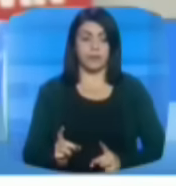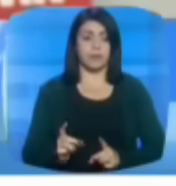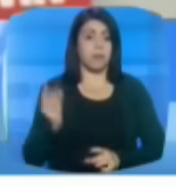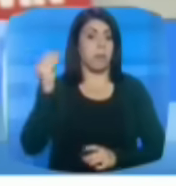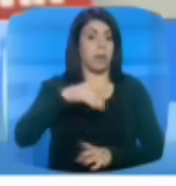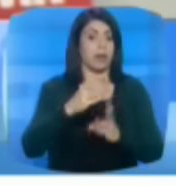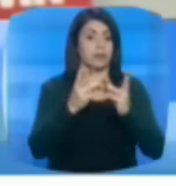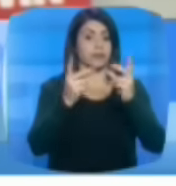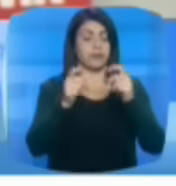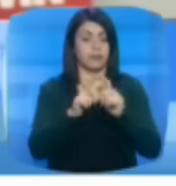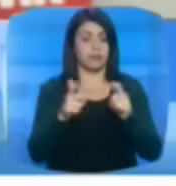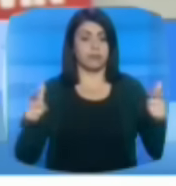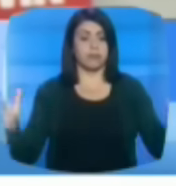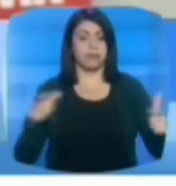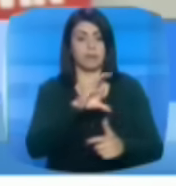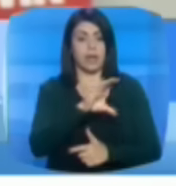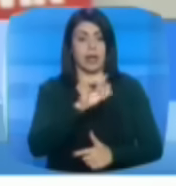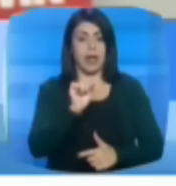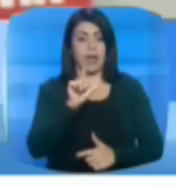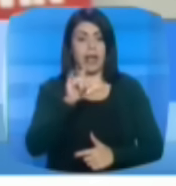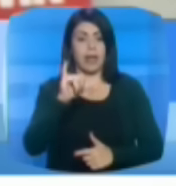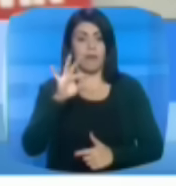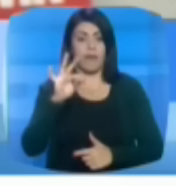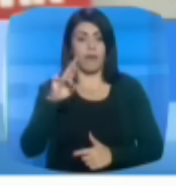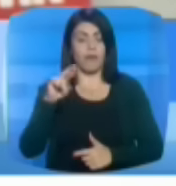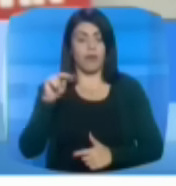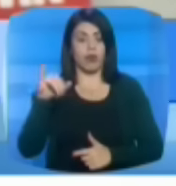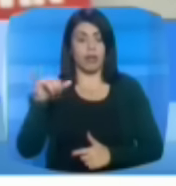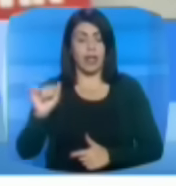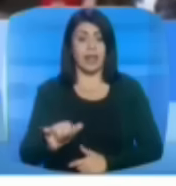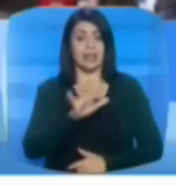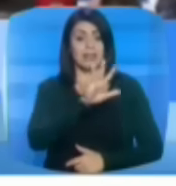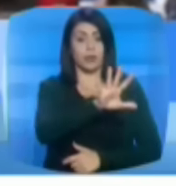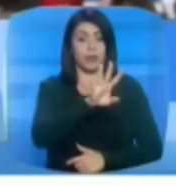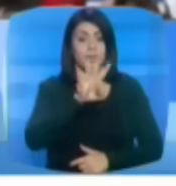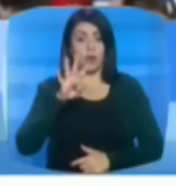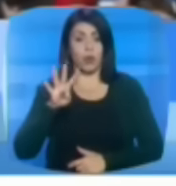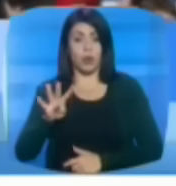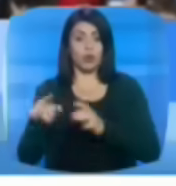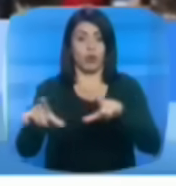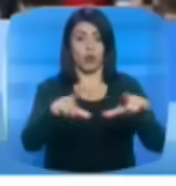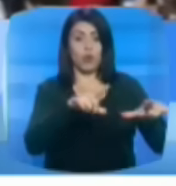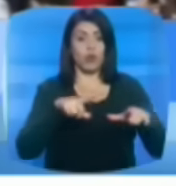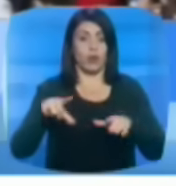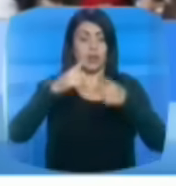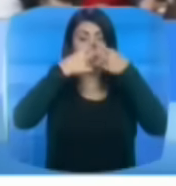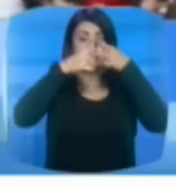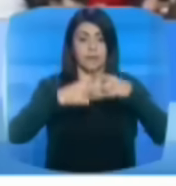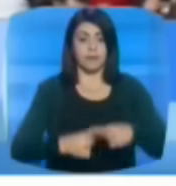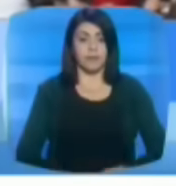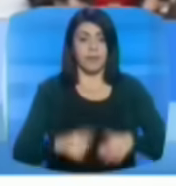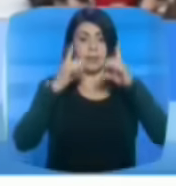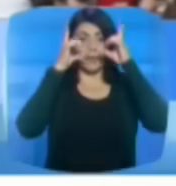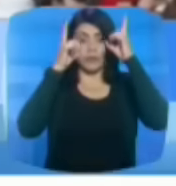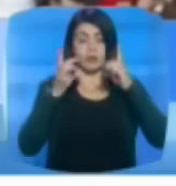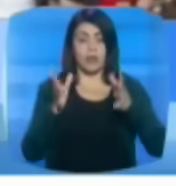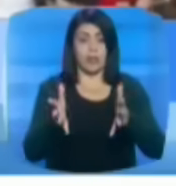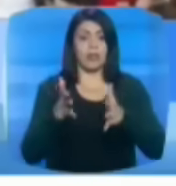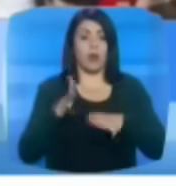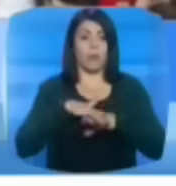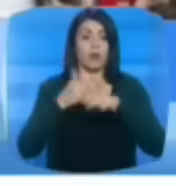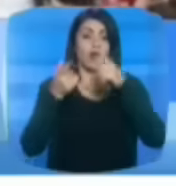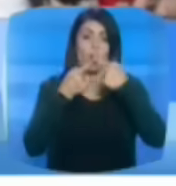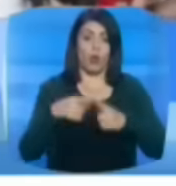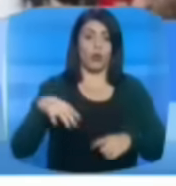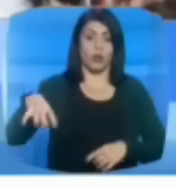estado más numeroso es California. Tiene 54 electores o puntos que suman significativamente a la cifra nacional que determina al ganador, ya que hay